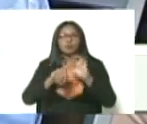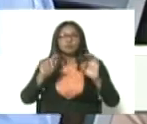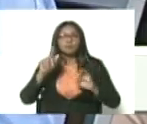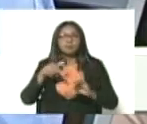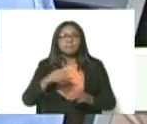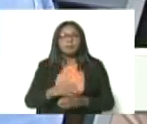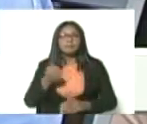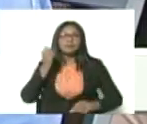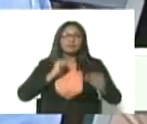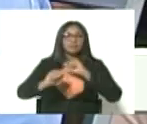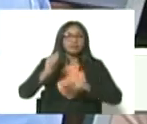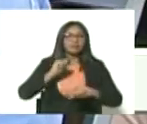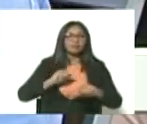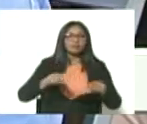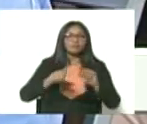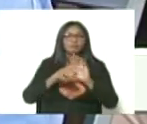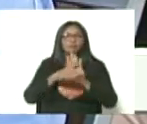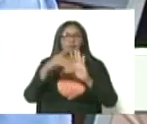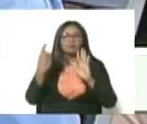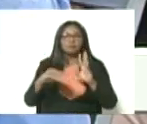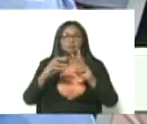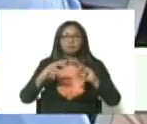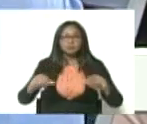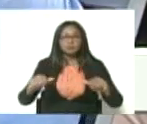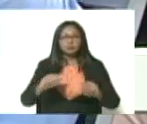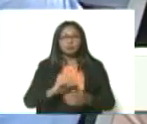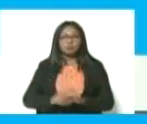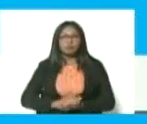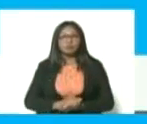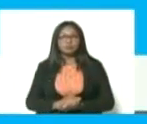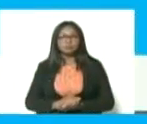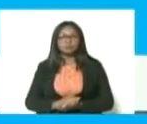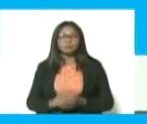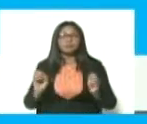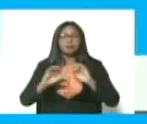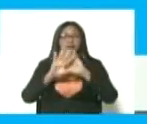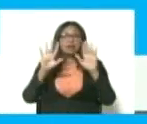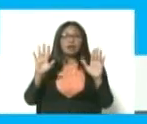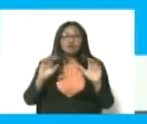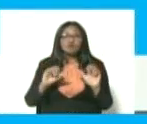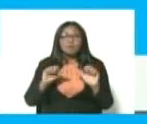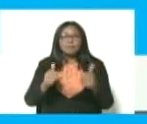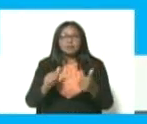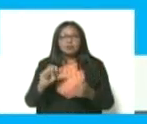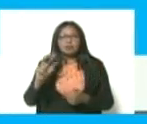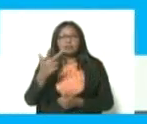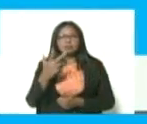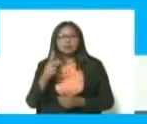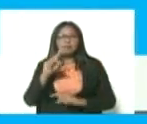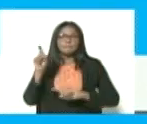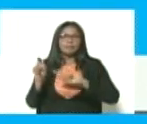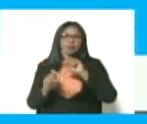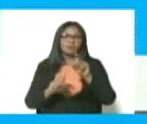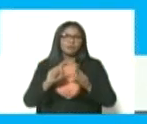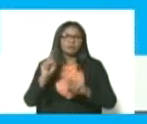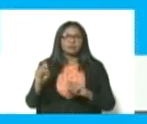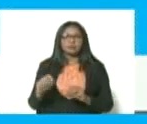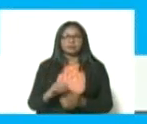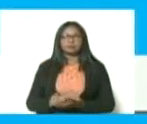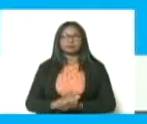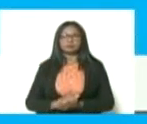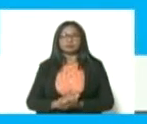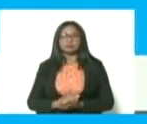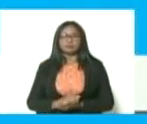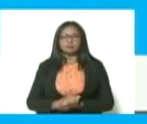para defender el derecho sobre el territorio. Correcto. Empiezo por la tercera pregunta. Hoy